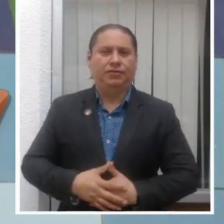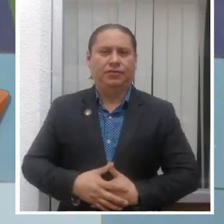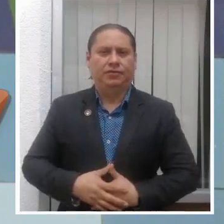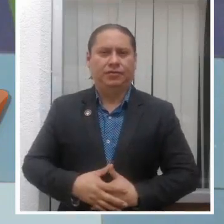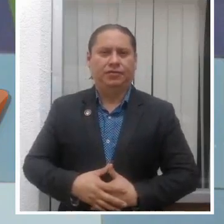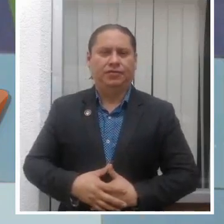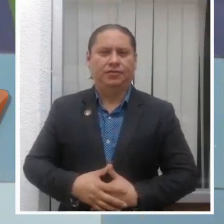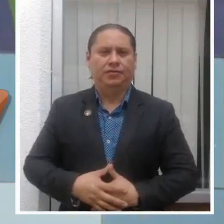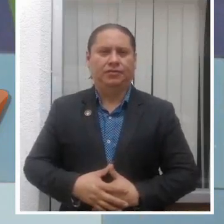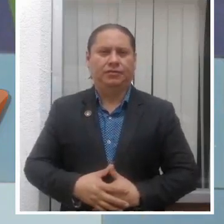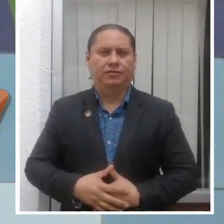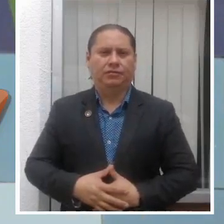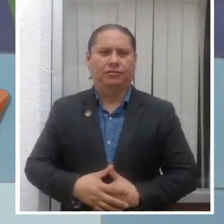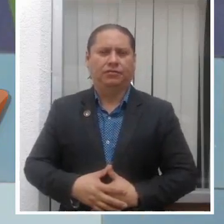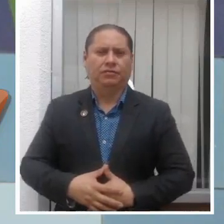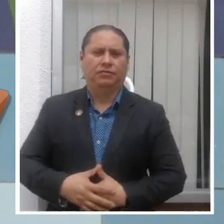son